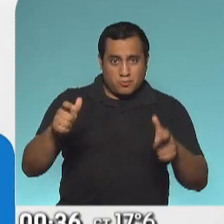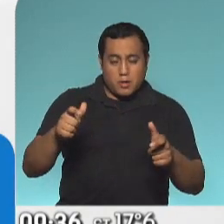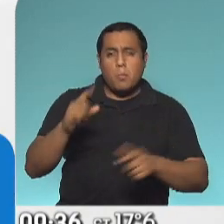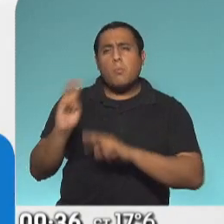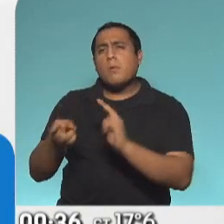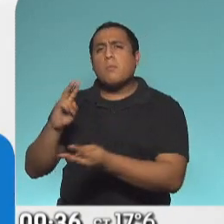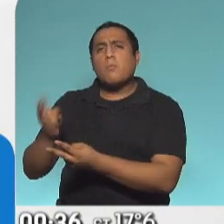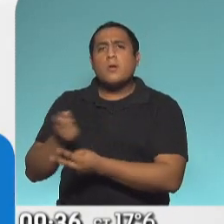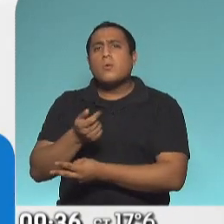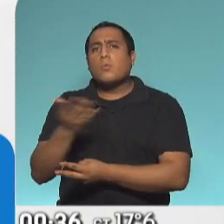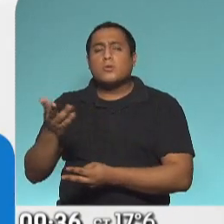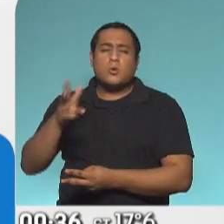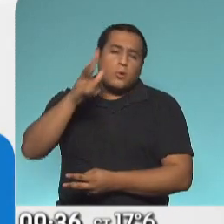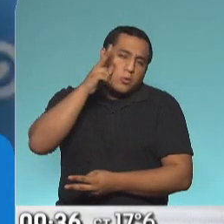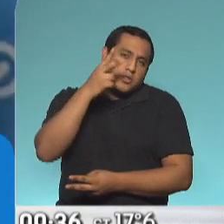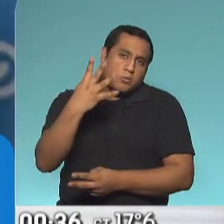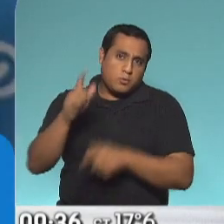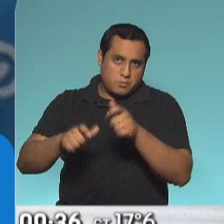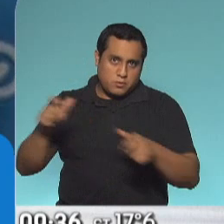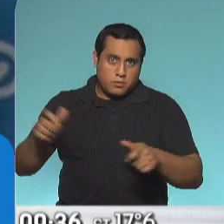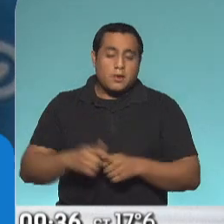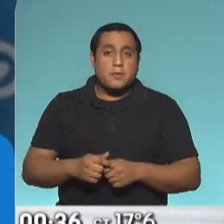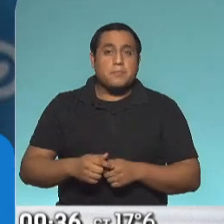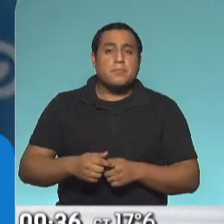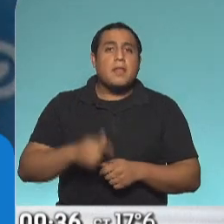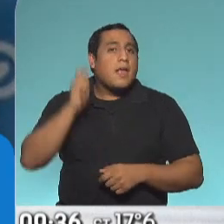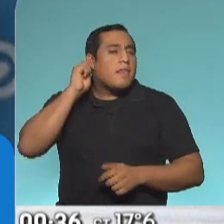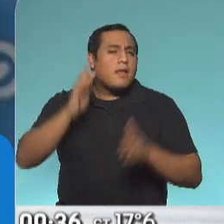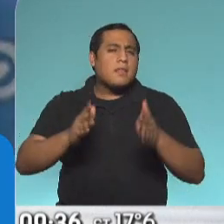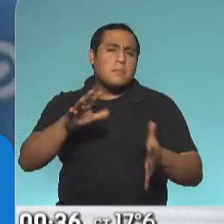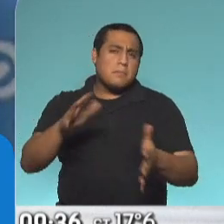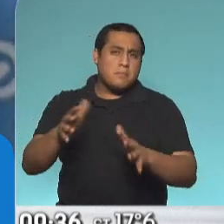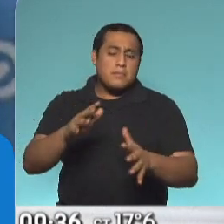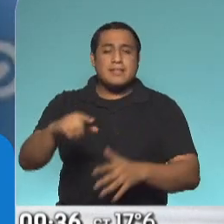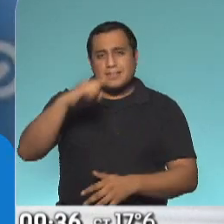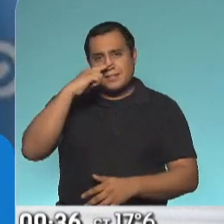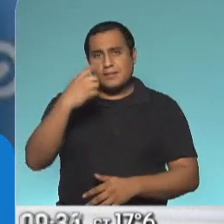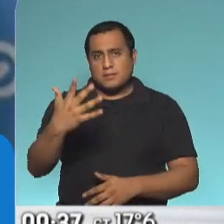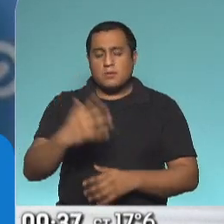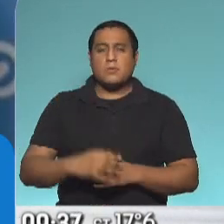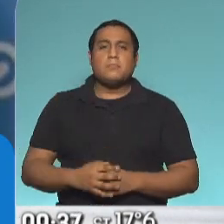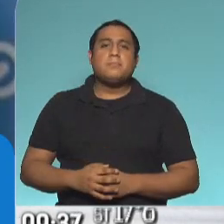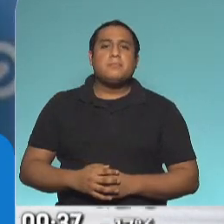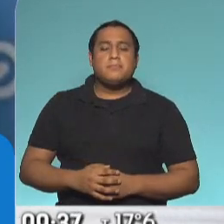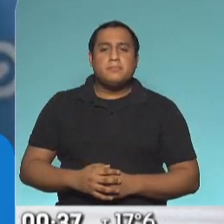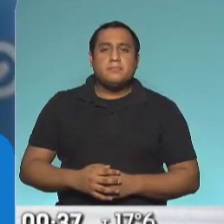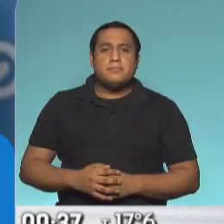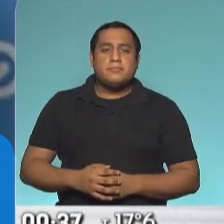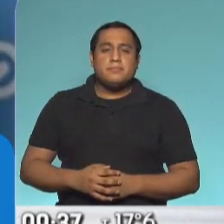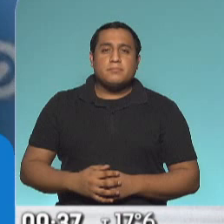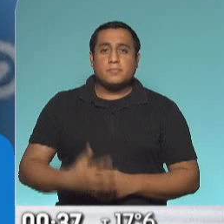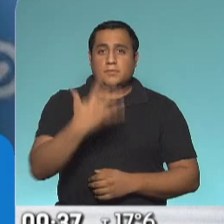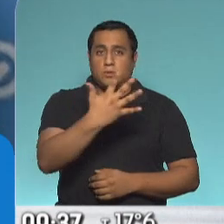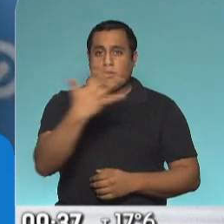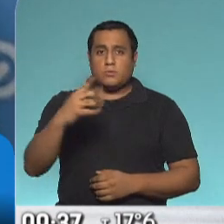coronavirus es de 84 personas la edad mediana en esta situación es de 75 años el